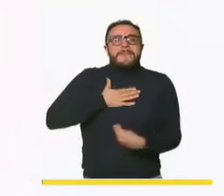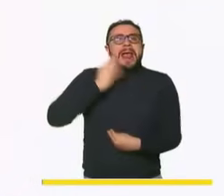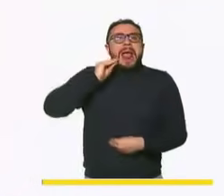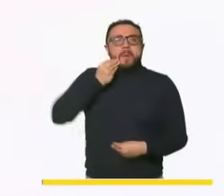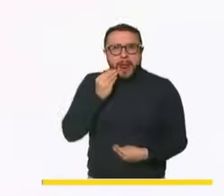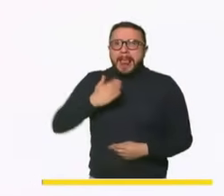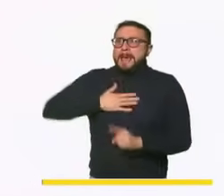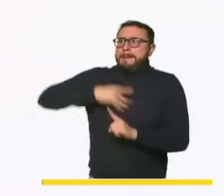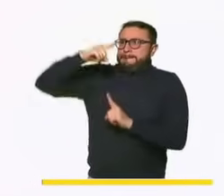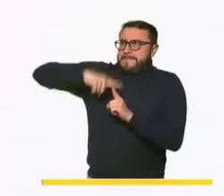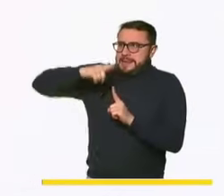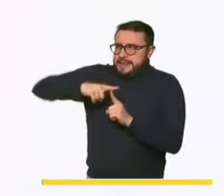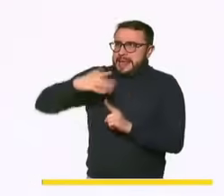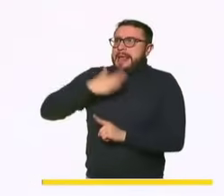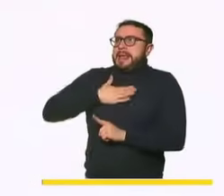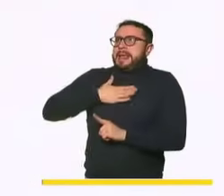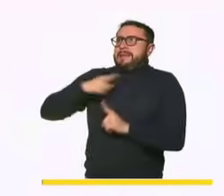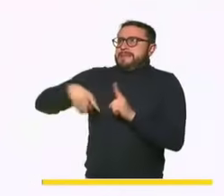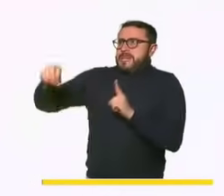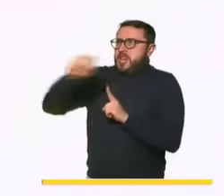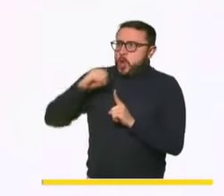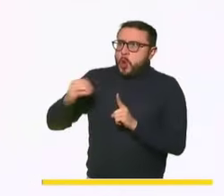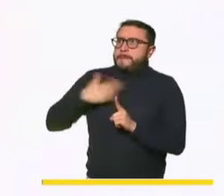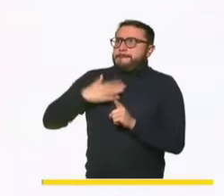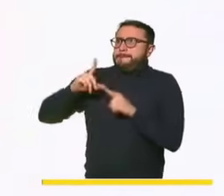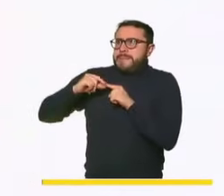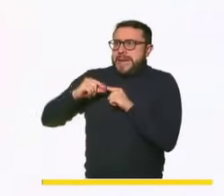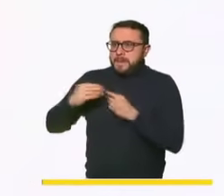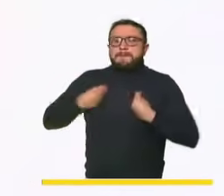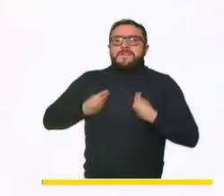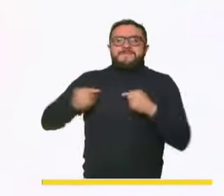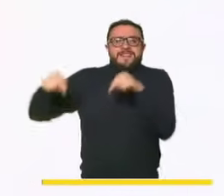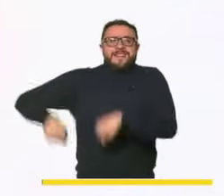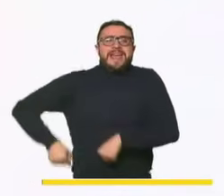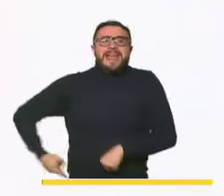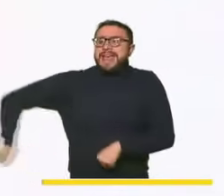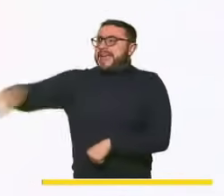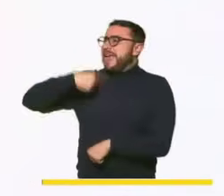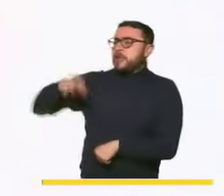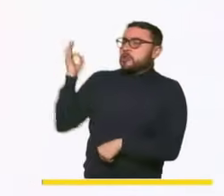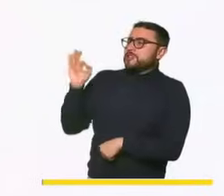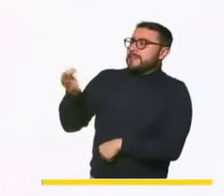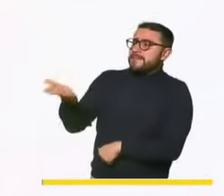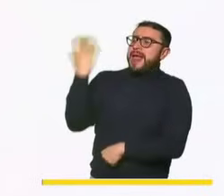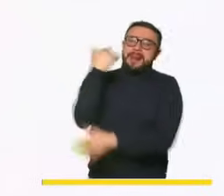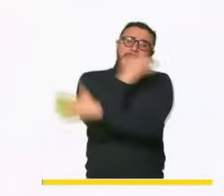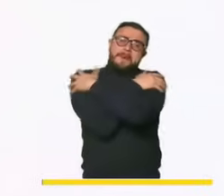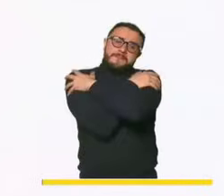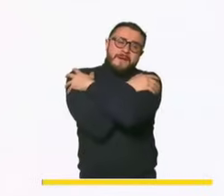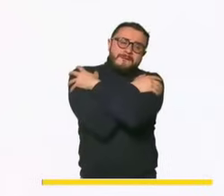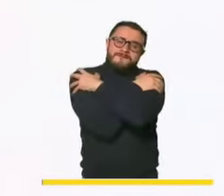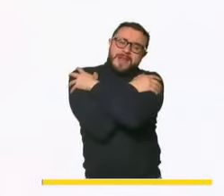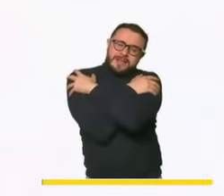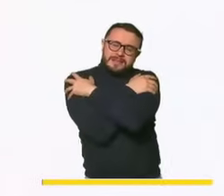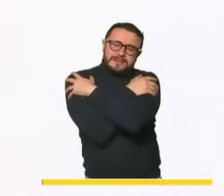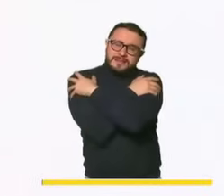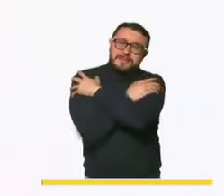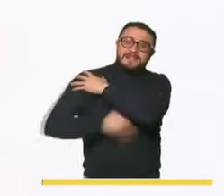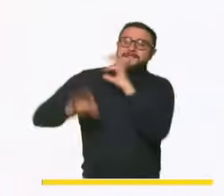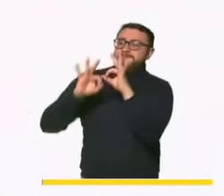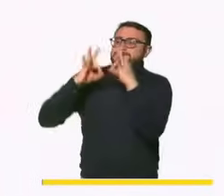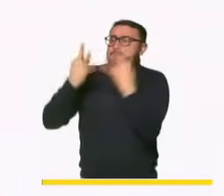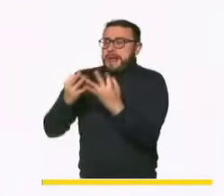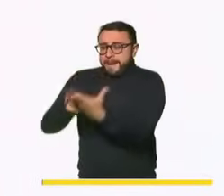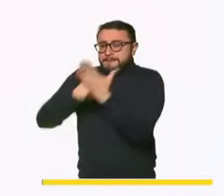tía, mis tíos, mis primos, que siempre me abrazaban, que siempre me daban el calor de la